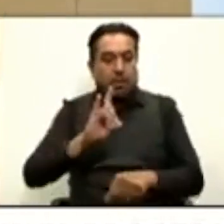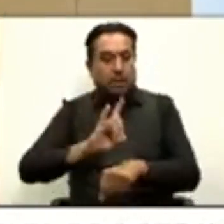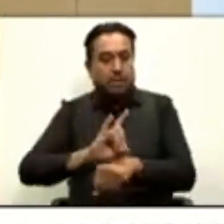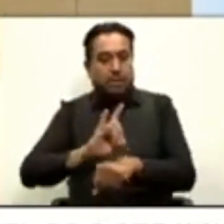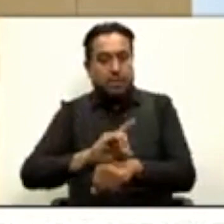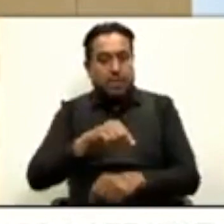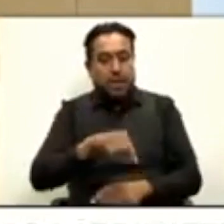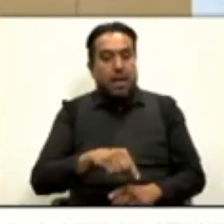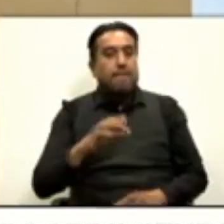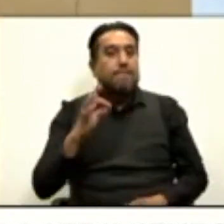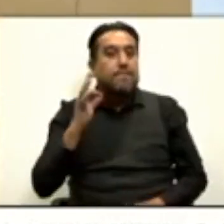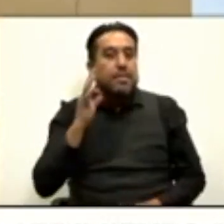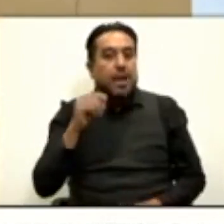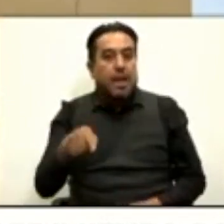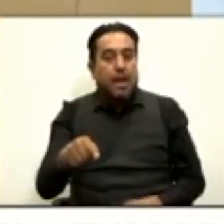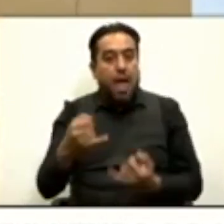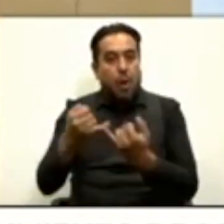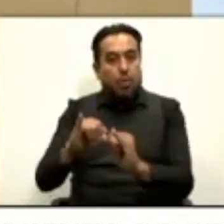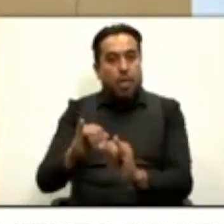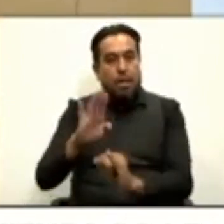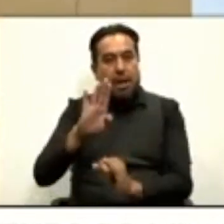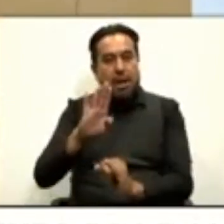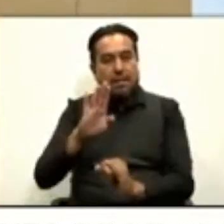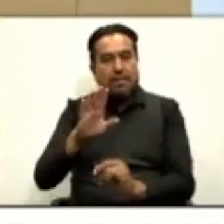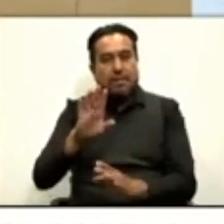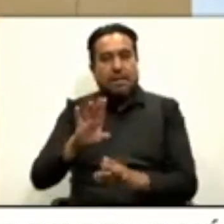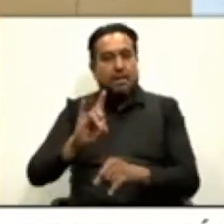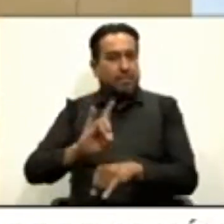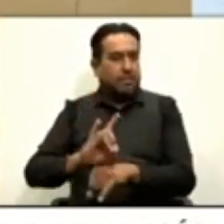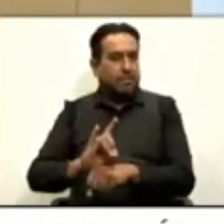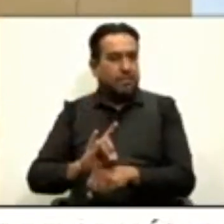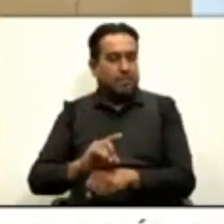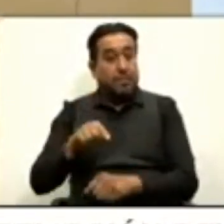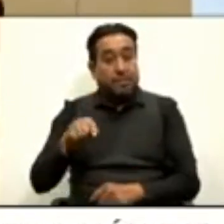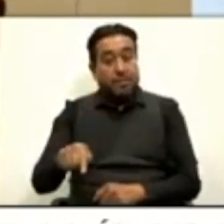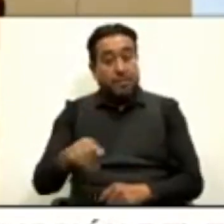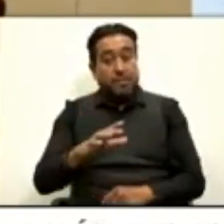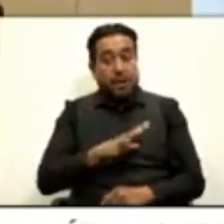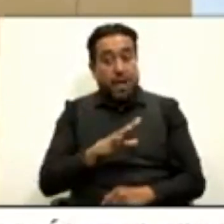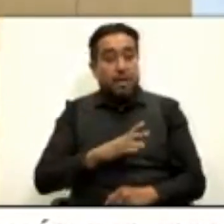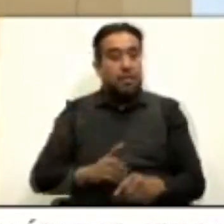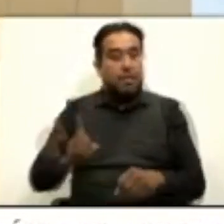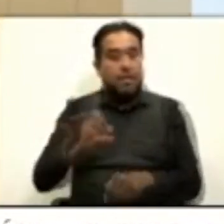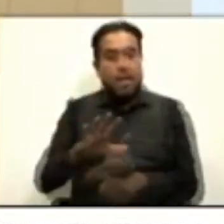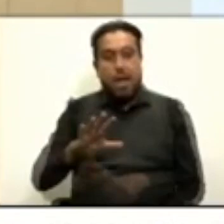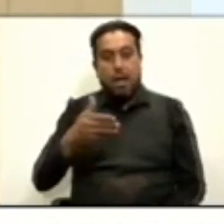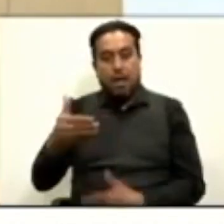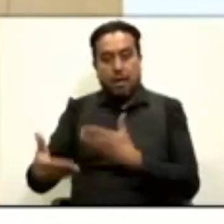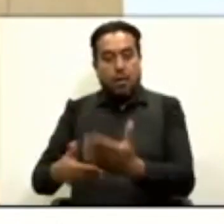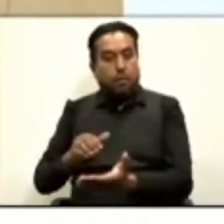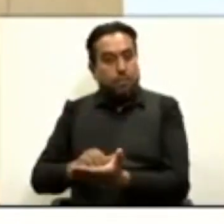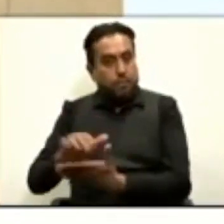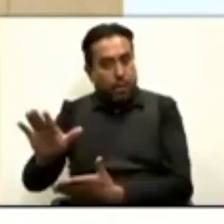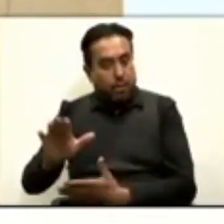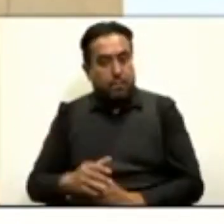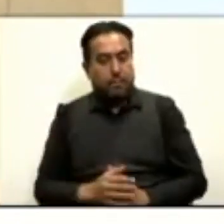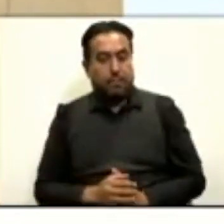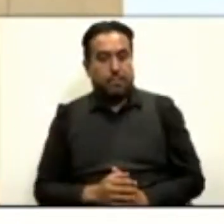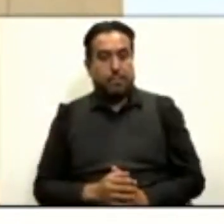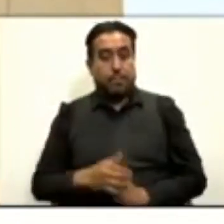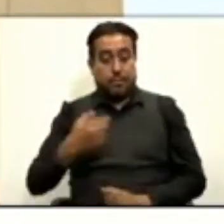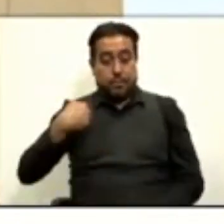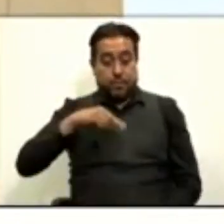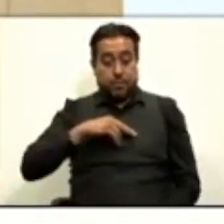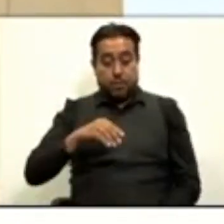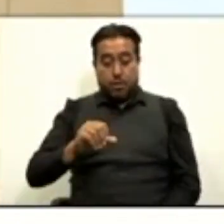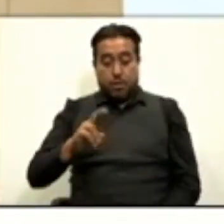fiscalía autónoma esa falta de autonomía se acredita a todos los días en el grupo parlamentario de morena